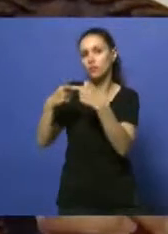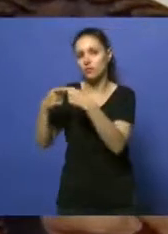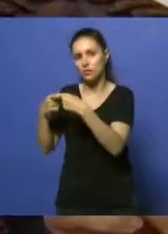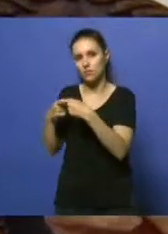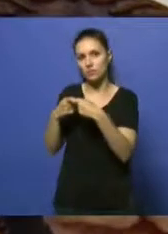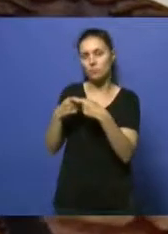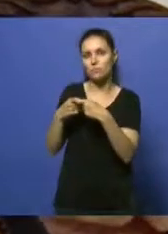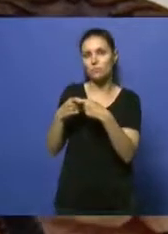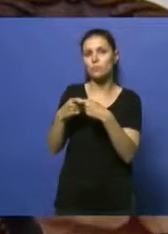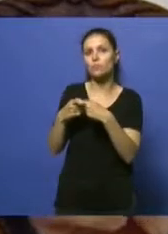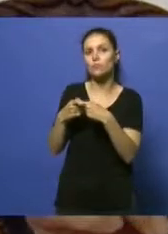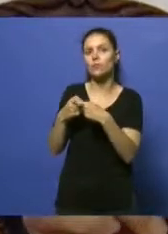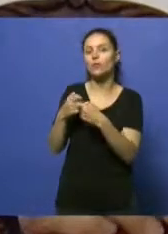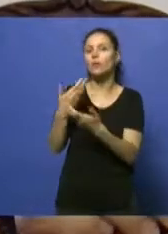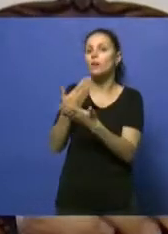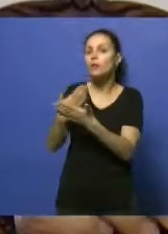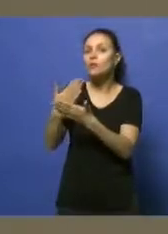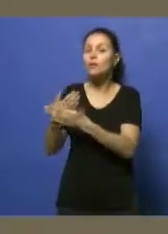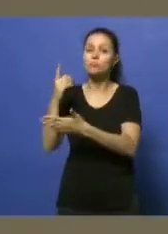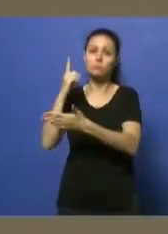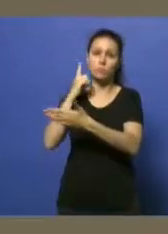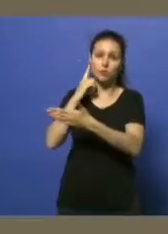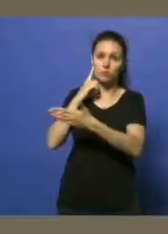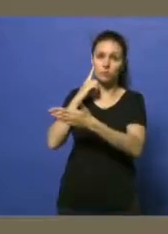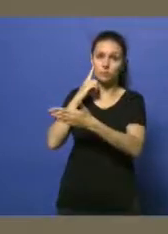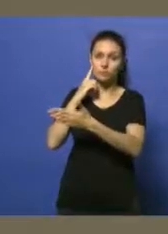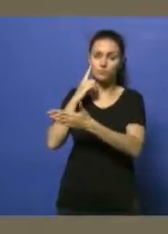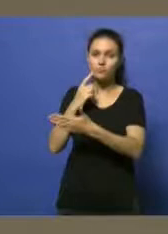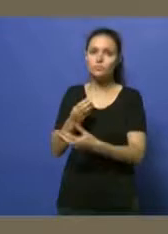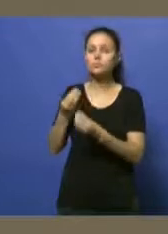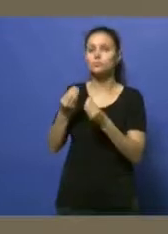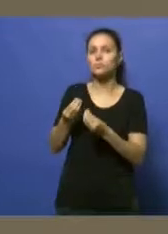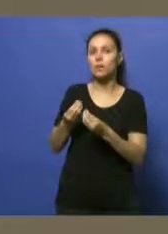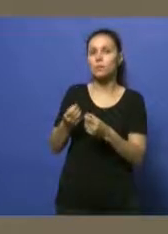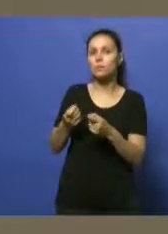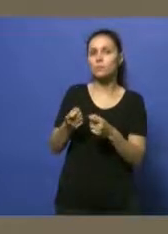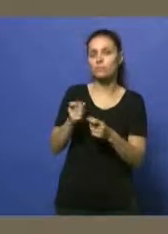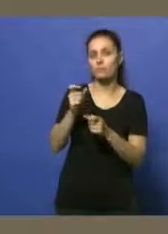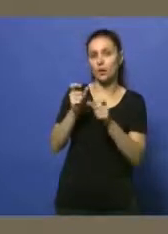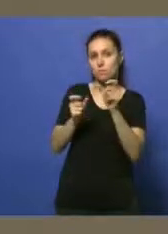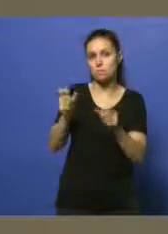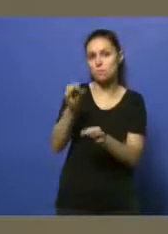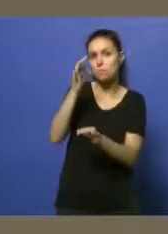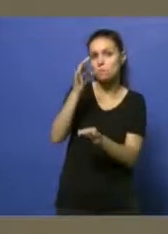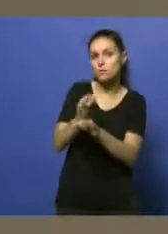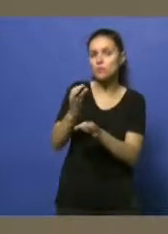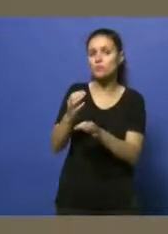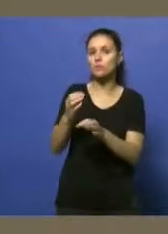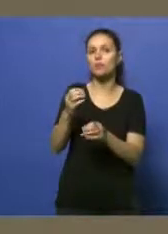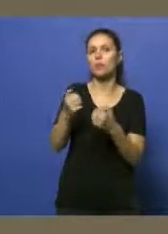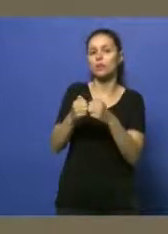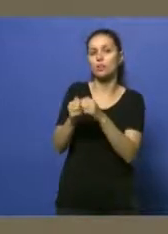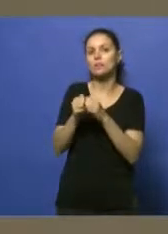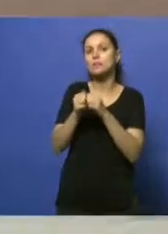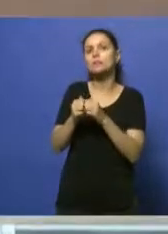escuchar sus reclamos, pero también lograr una mayor adherencia de nuestros profesionales al sistema de salud. ¿Eso qué quiere decir? Que